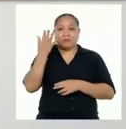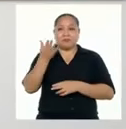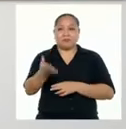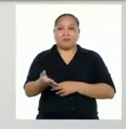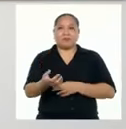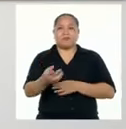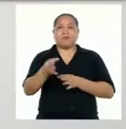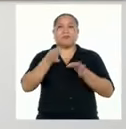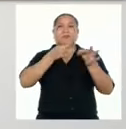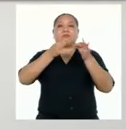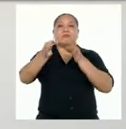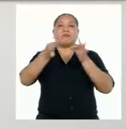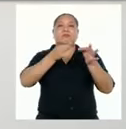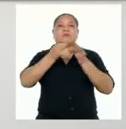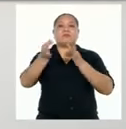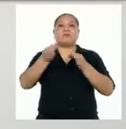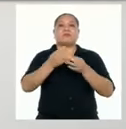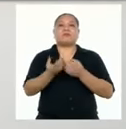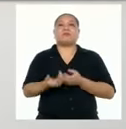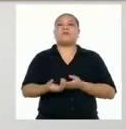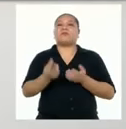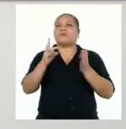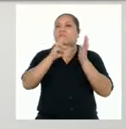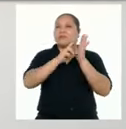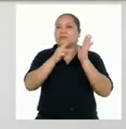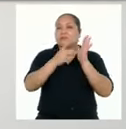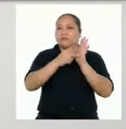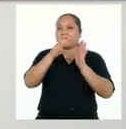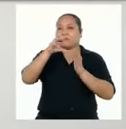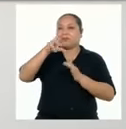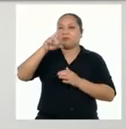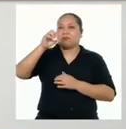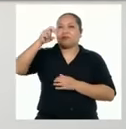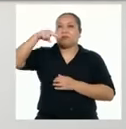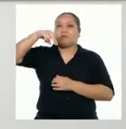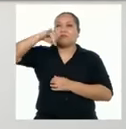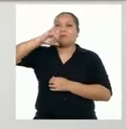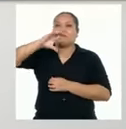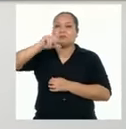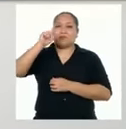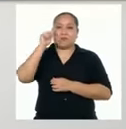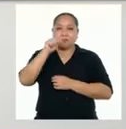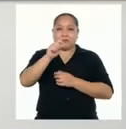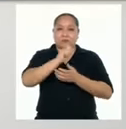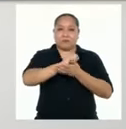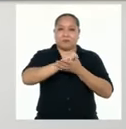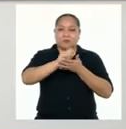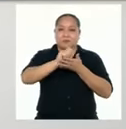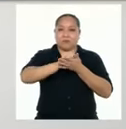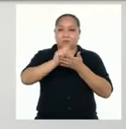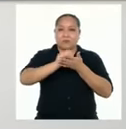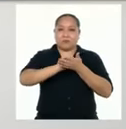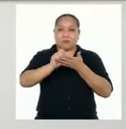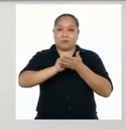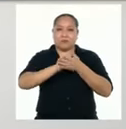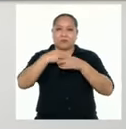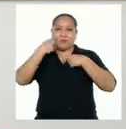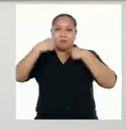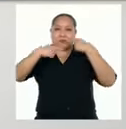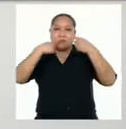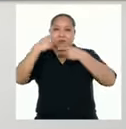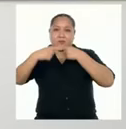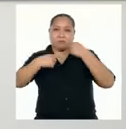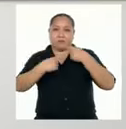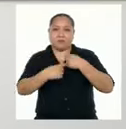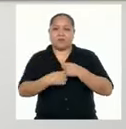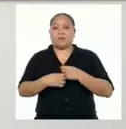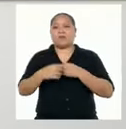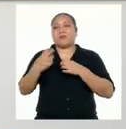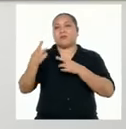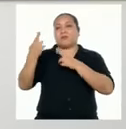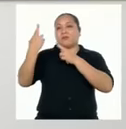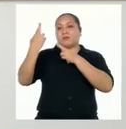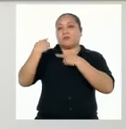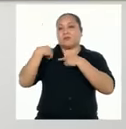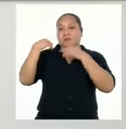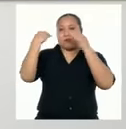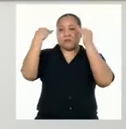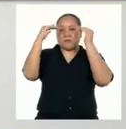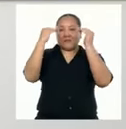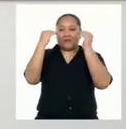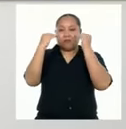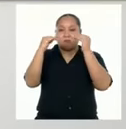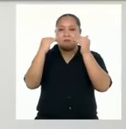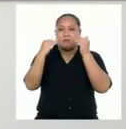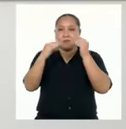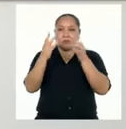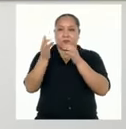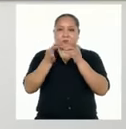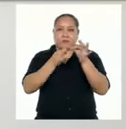en la definición de lo que es una crónica. Un texto narrativo que se encarga de reconstruir un